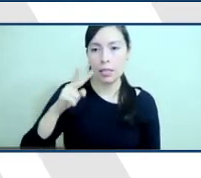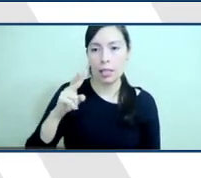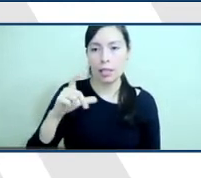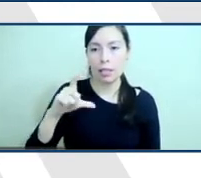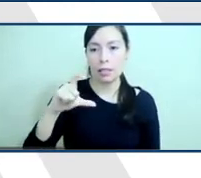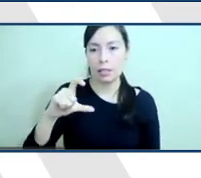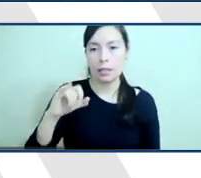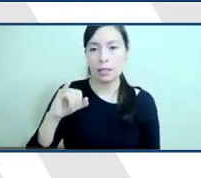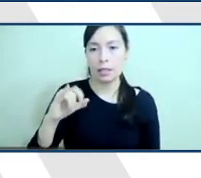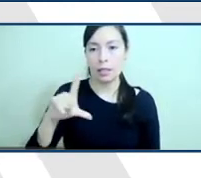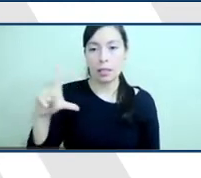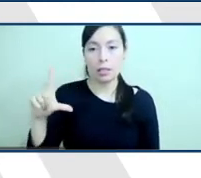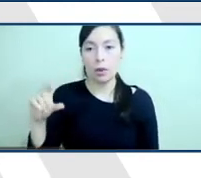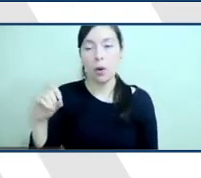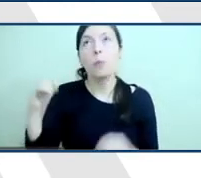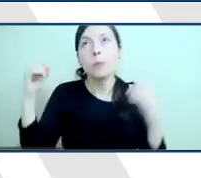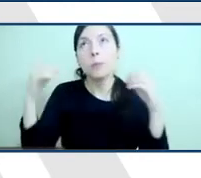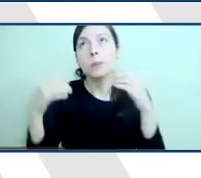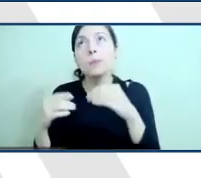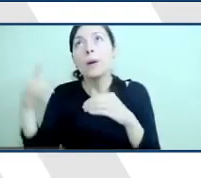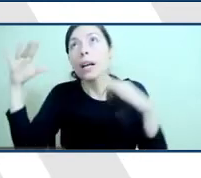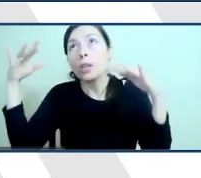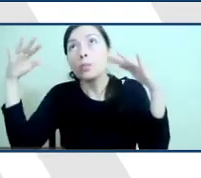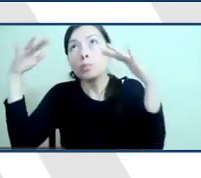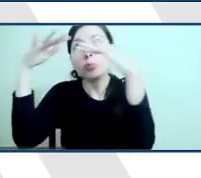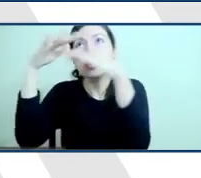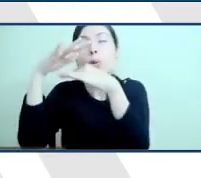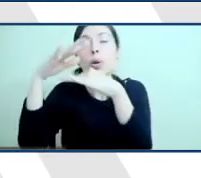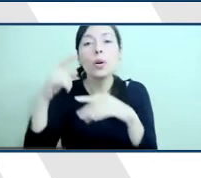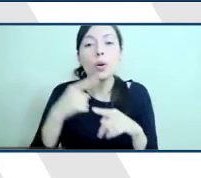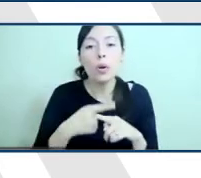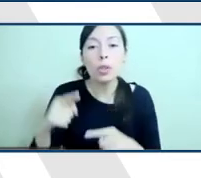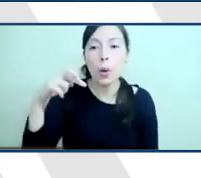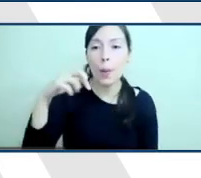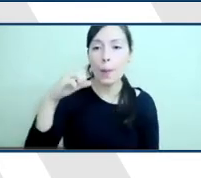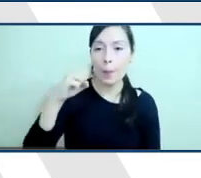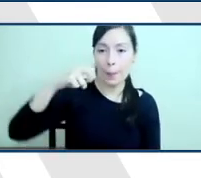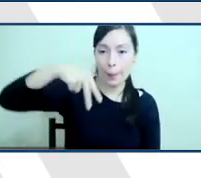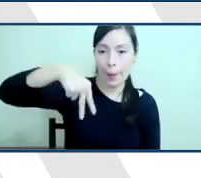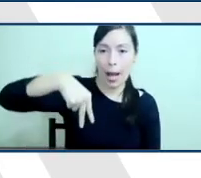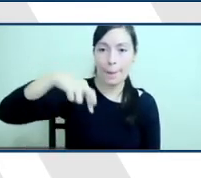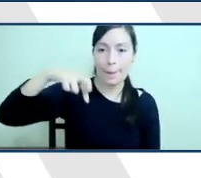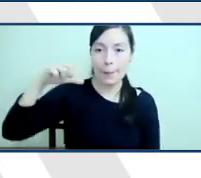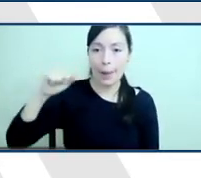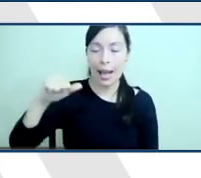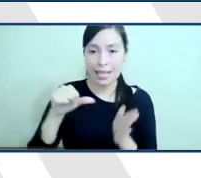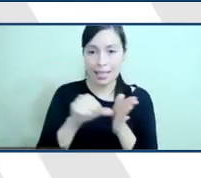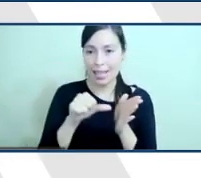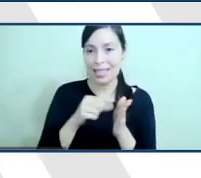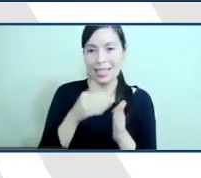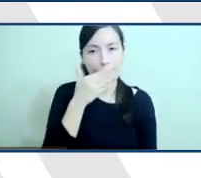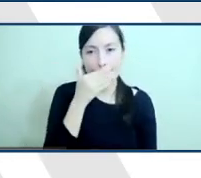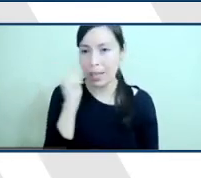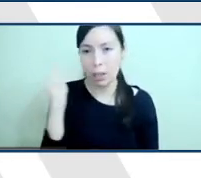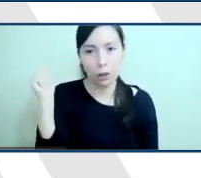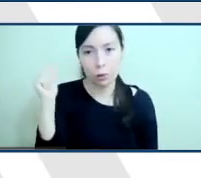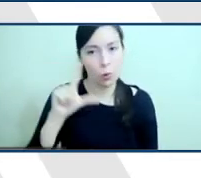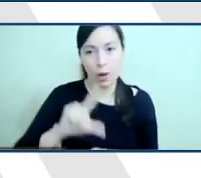o las nubes costeras. Y Pampa Central es muy bueno y probablemente es el mejor de todos los